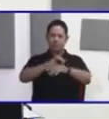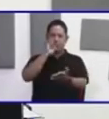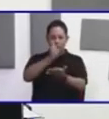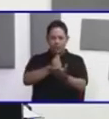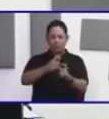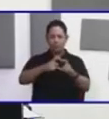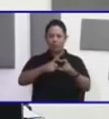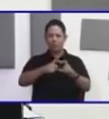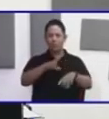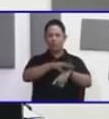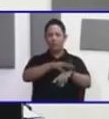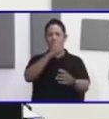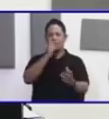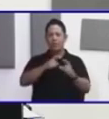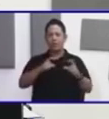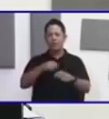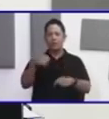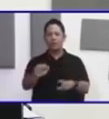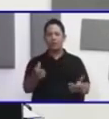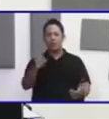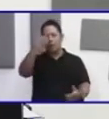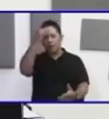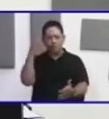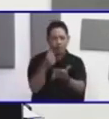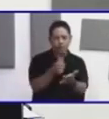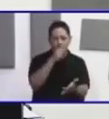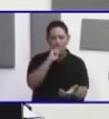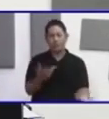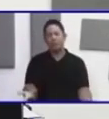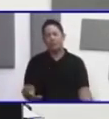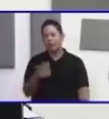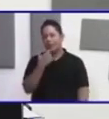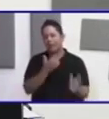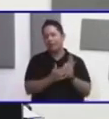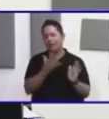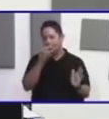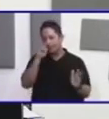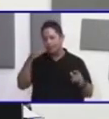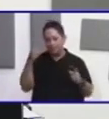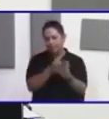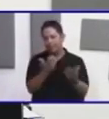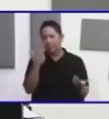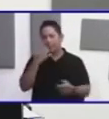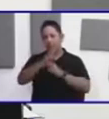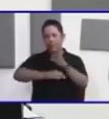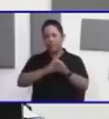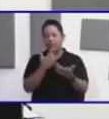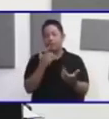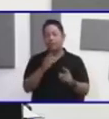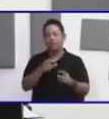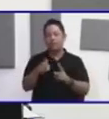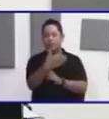duda, en un eventual hecho lamentable, como este caso, este seguro ayuda a que el sistema médico funcione